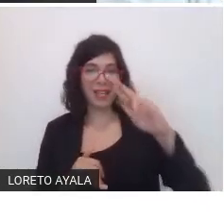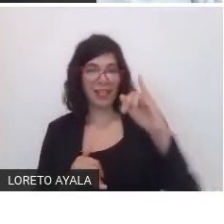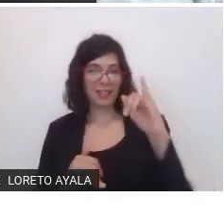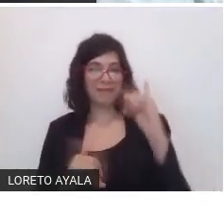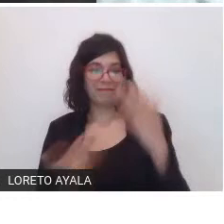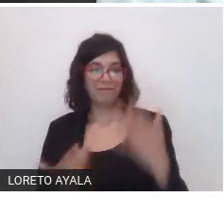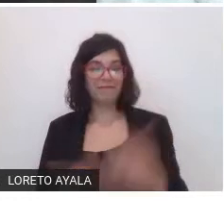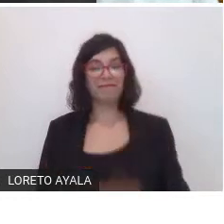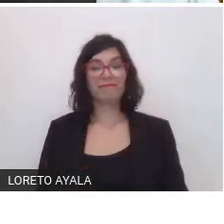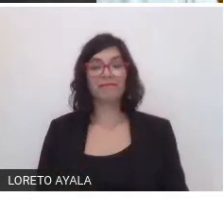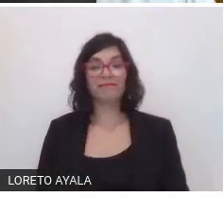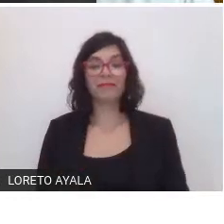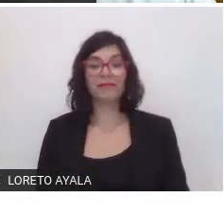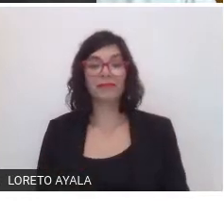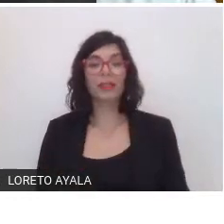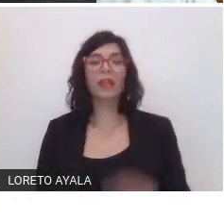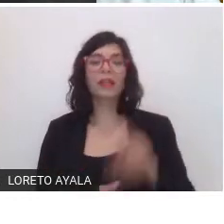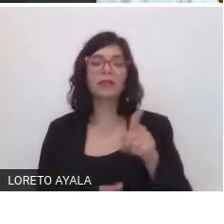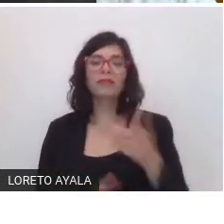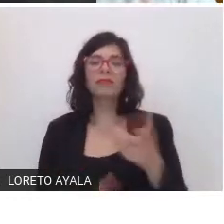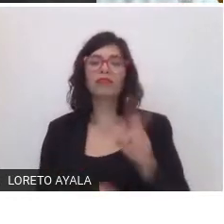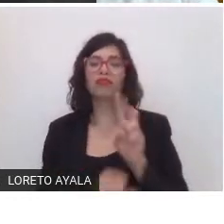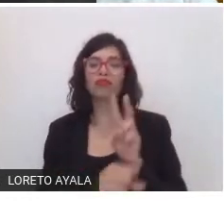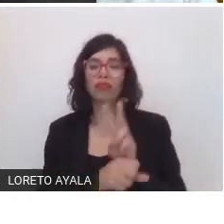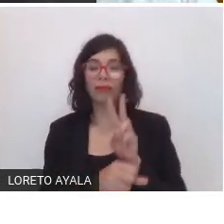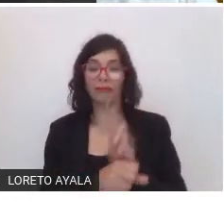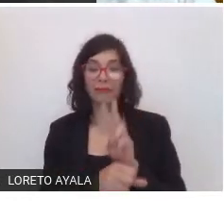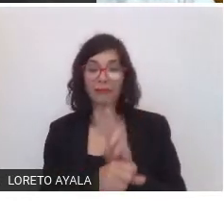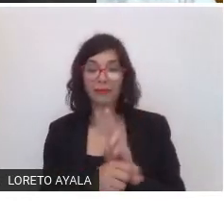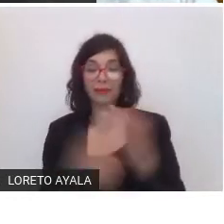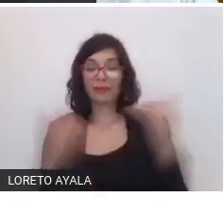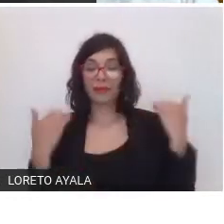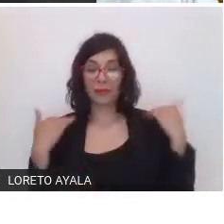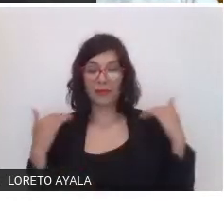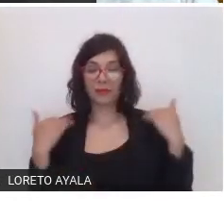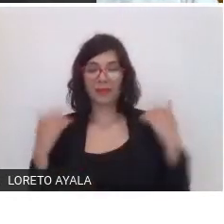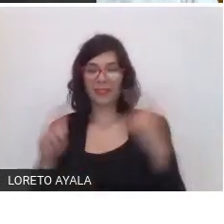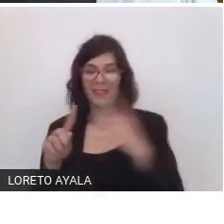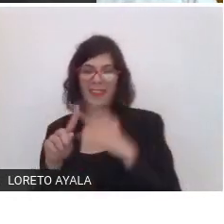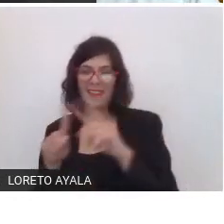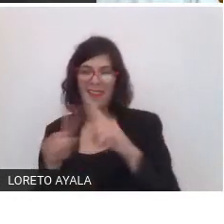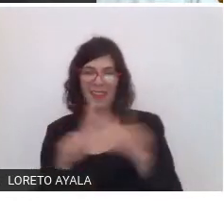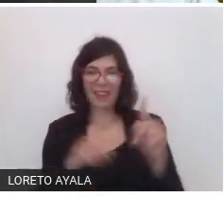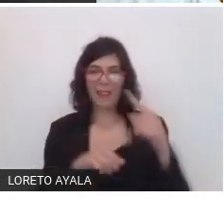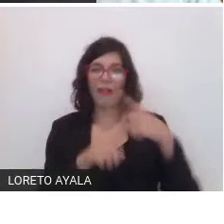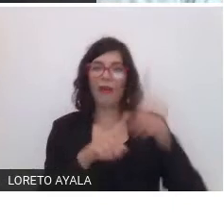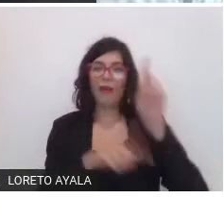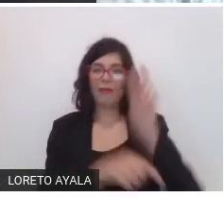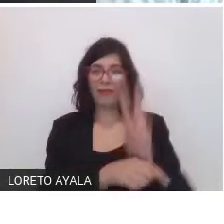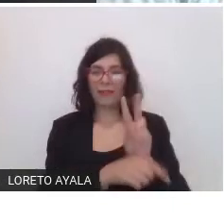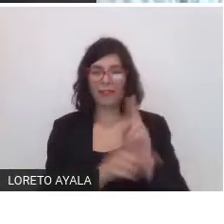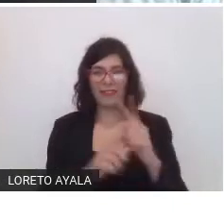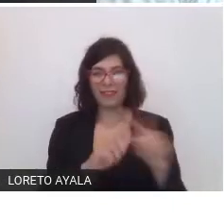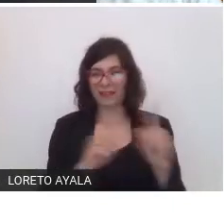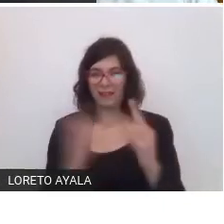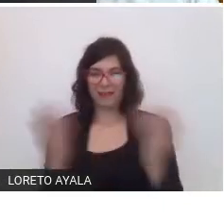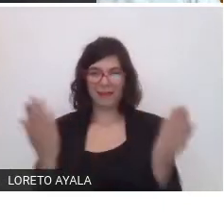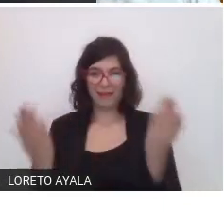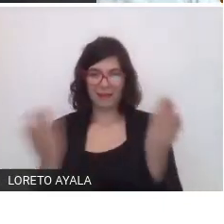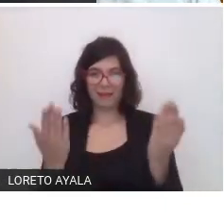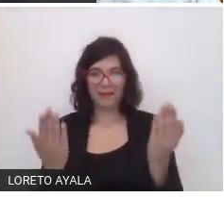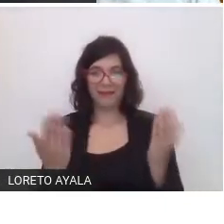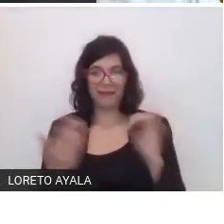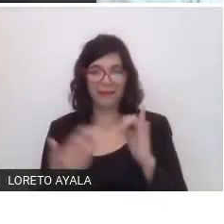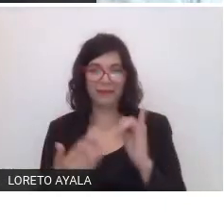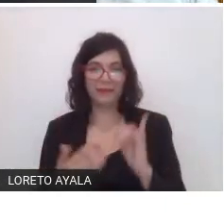de educación física en particular, que tiene un proceso de formación diferenciado del resto, influye positivamente